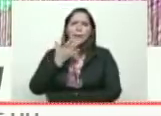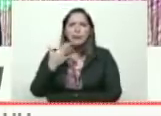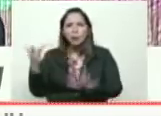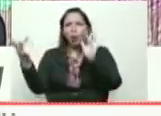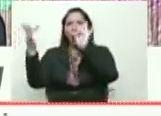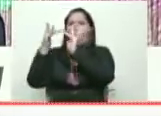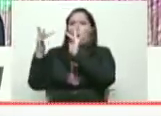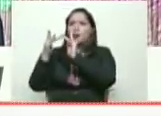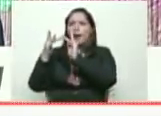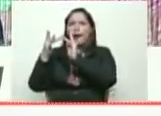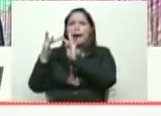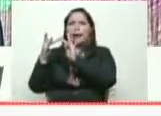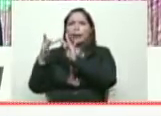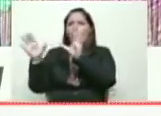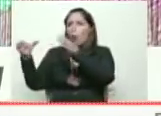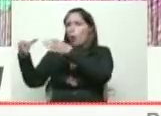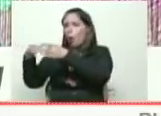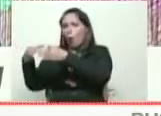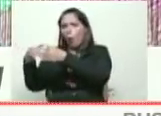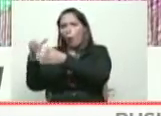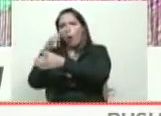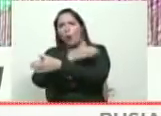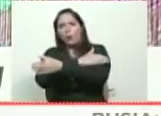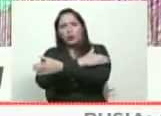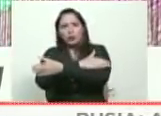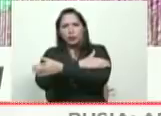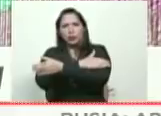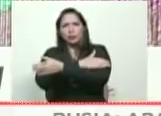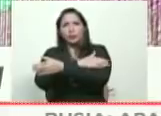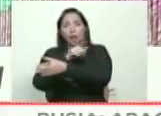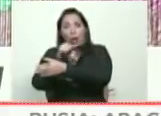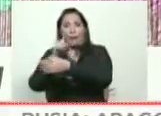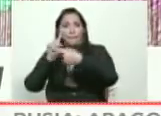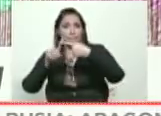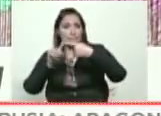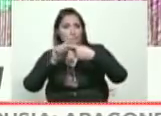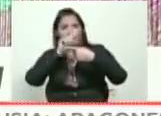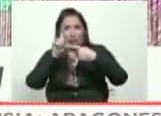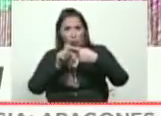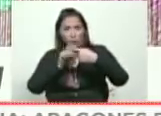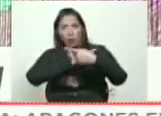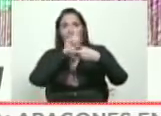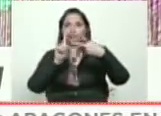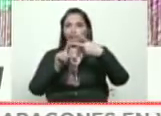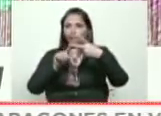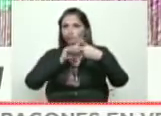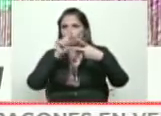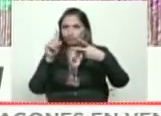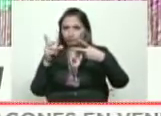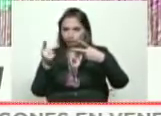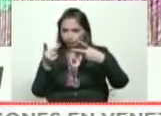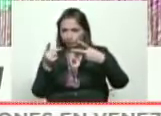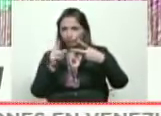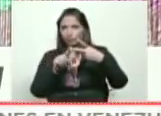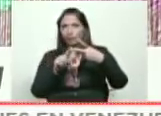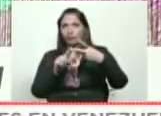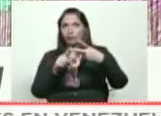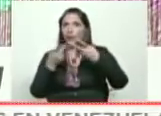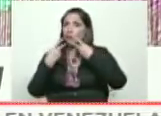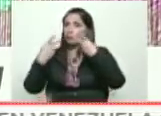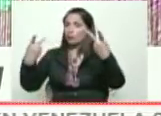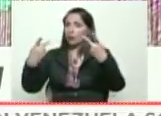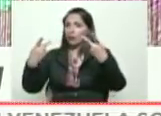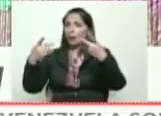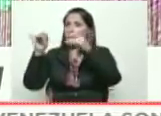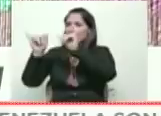de parte de la oposición venezolana para un eventual diálogo. Esa sería una pregunta. Y la otra pregunta tiene que ver con unas declaraciones que diera esta misma